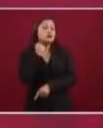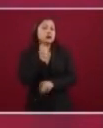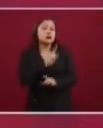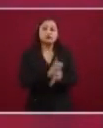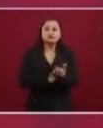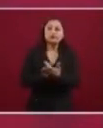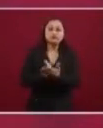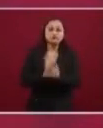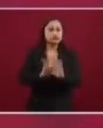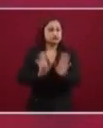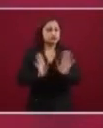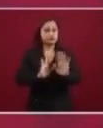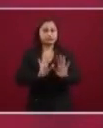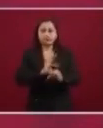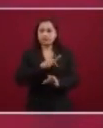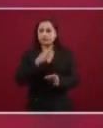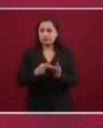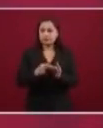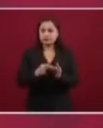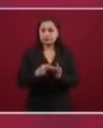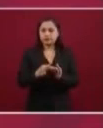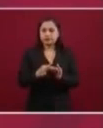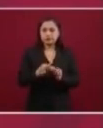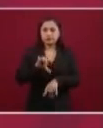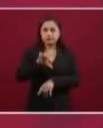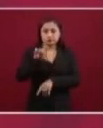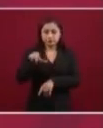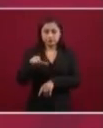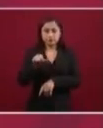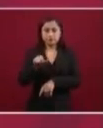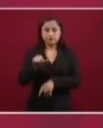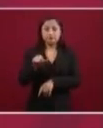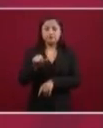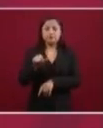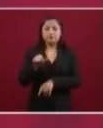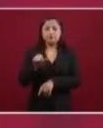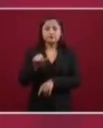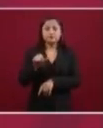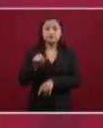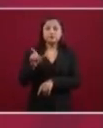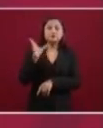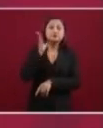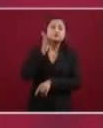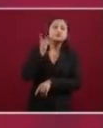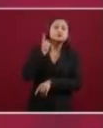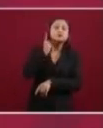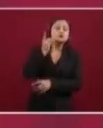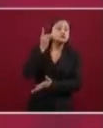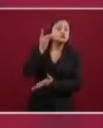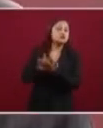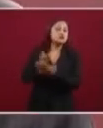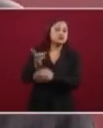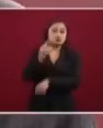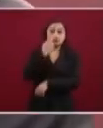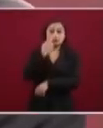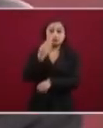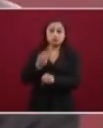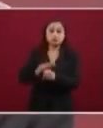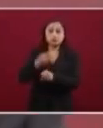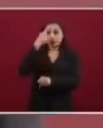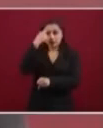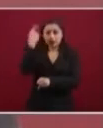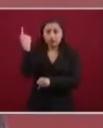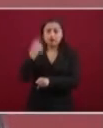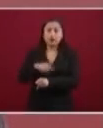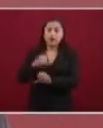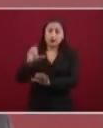actividades normales. Cuando recibió él lo correspondiente a esta ejecución